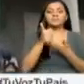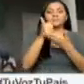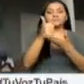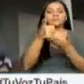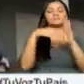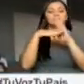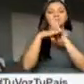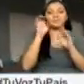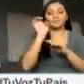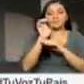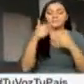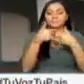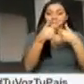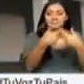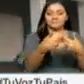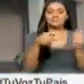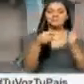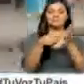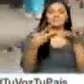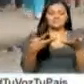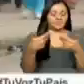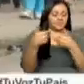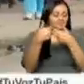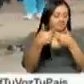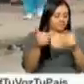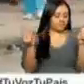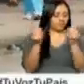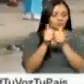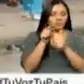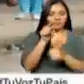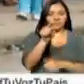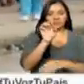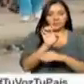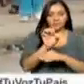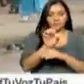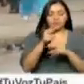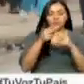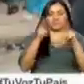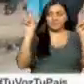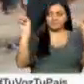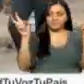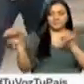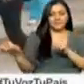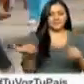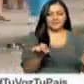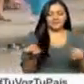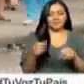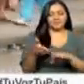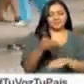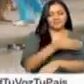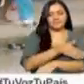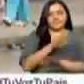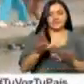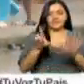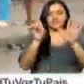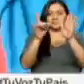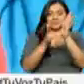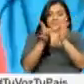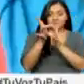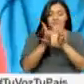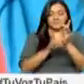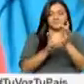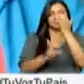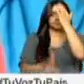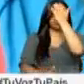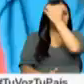parte de Ban Ecuador a través de la línea Contigo Ecuador para las personas afectadas por el terremoto del pasado 16 de abril.